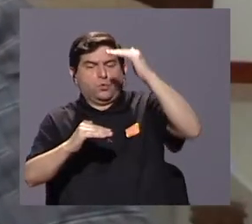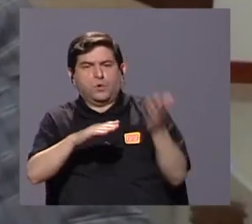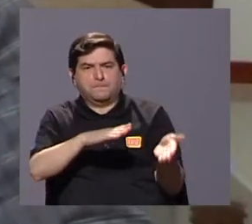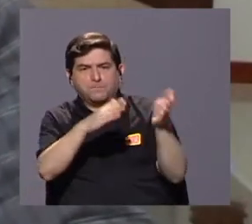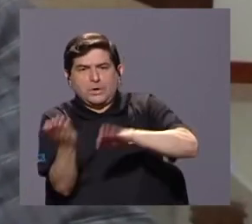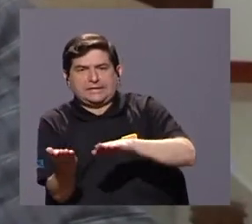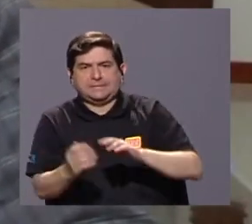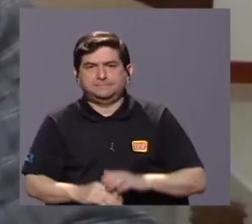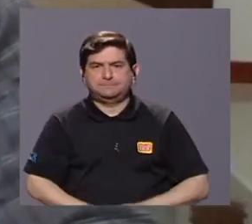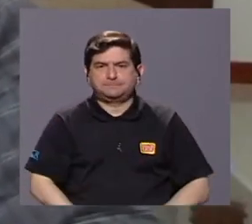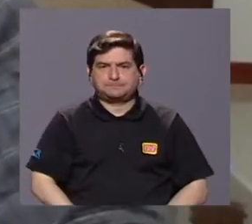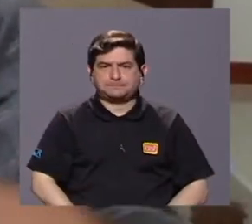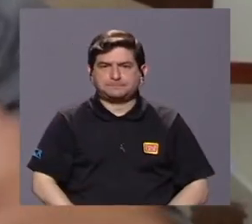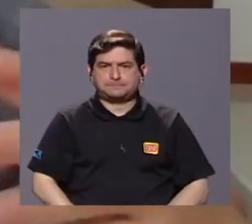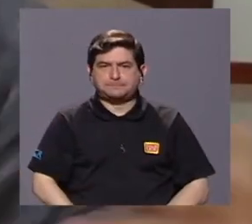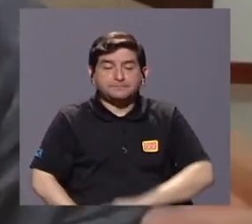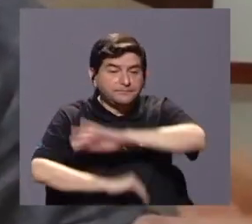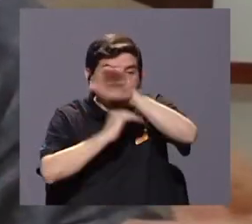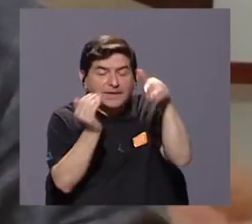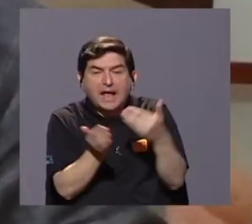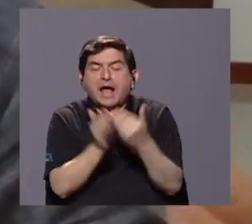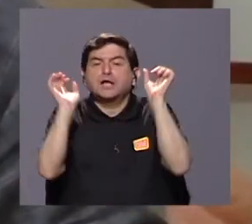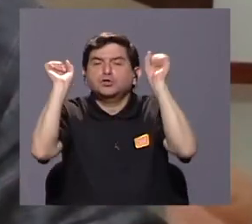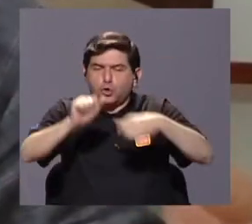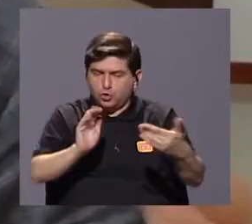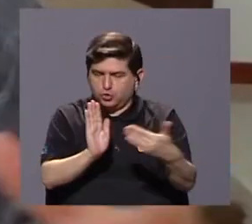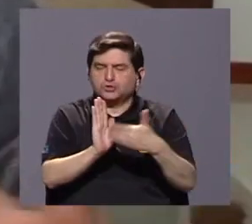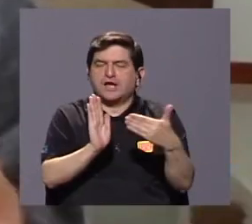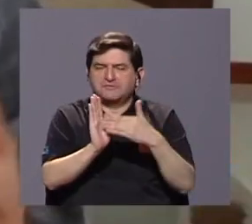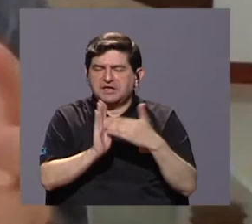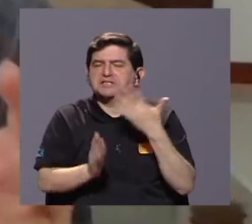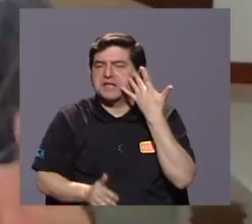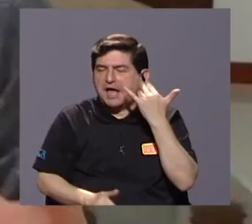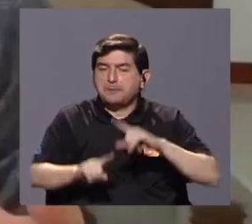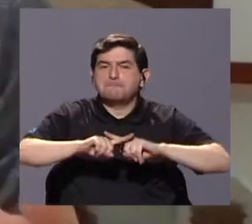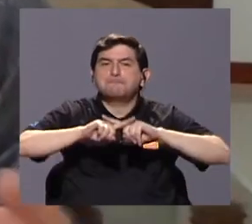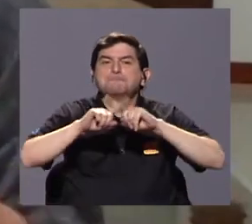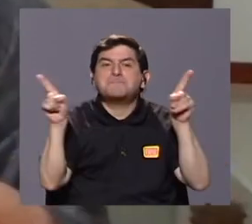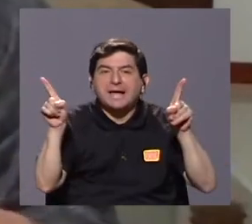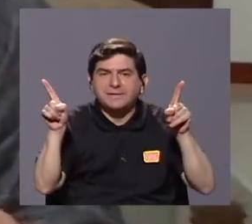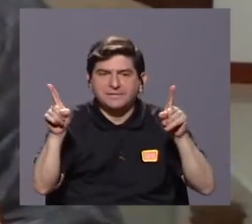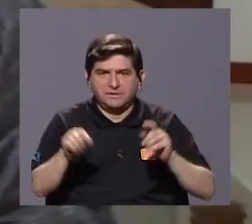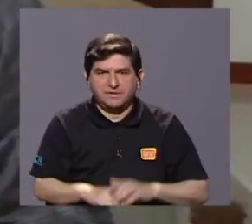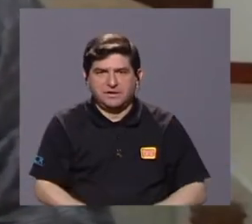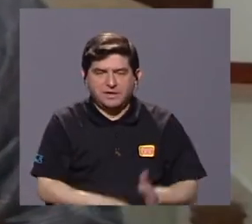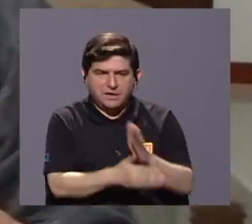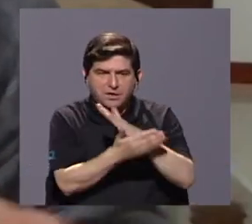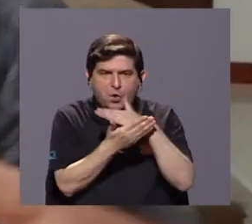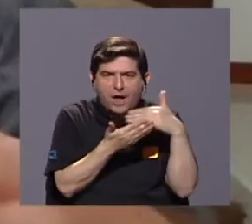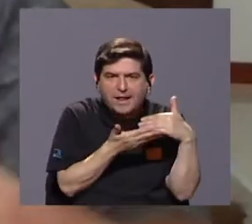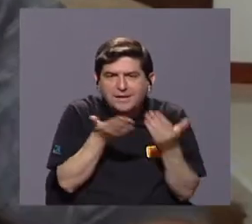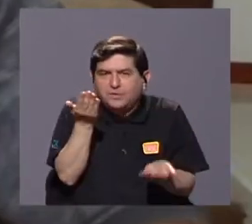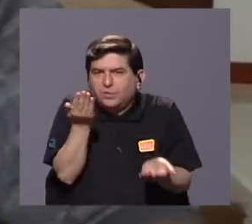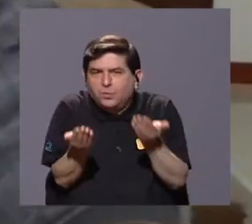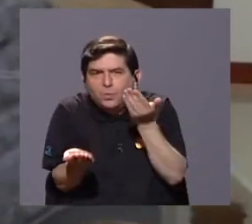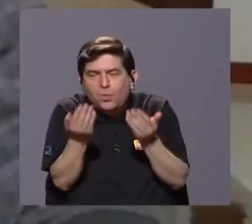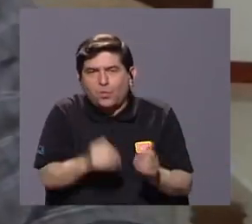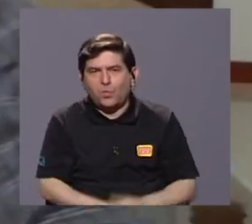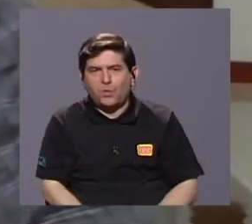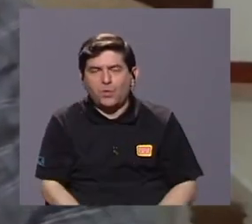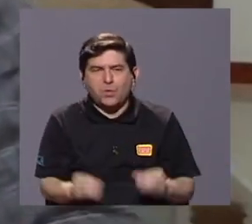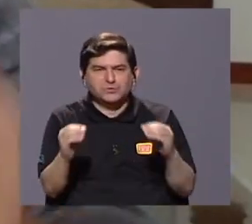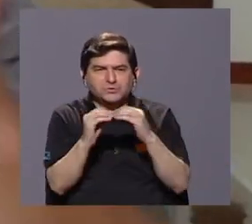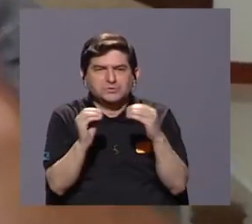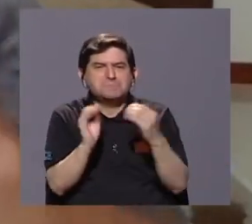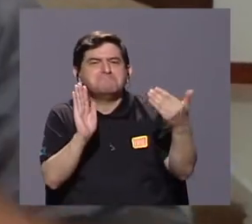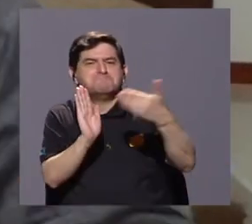muerte. Entonces, a todos nos puede llegar a afectar por parecido, pero hay unos que digamos que a los que más